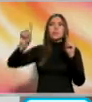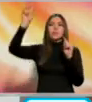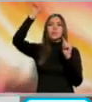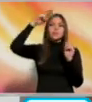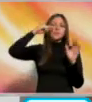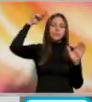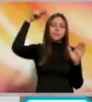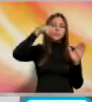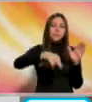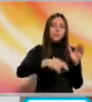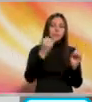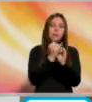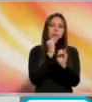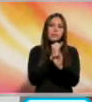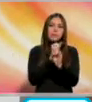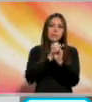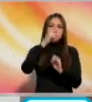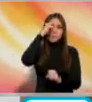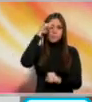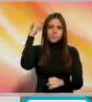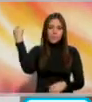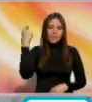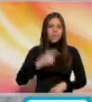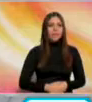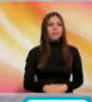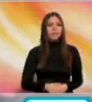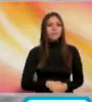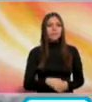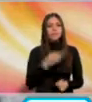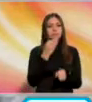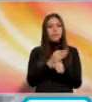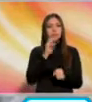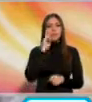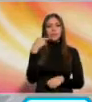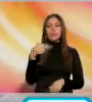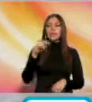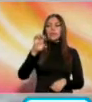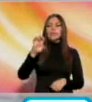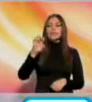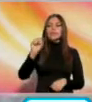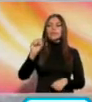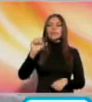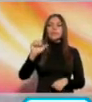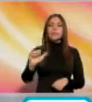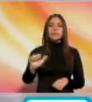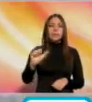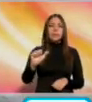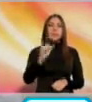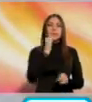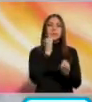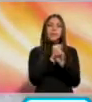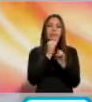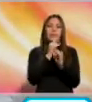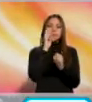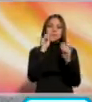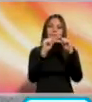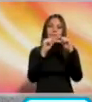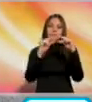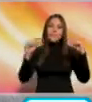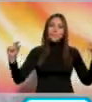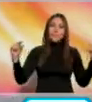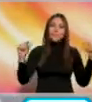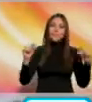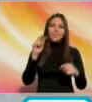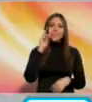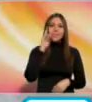O sea, en el espacio. Entonces, les recomendamos que visiten la ESA. Sí. La ESA es la Sí, ESA. claro. Exacto. La